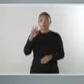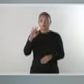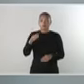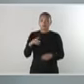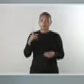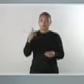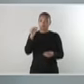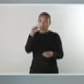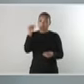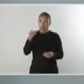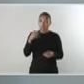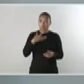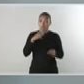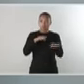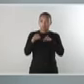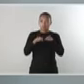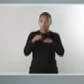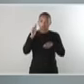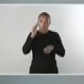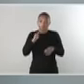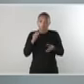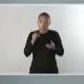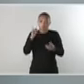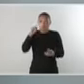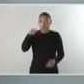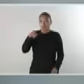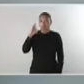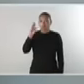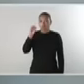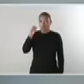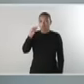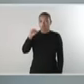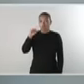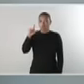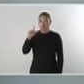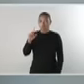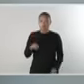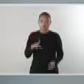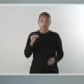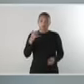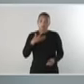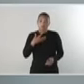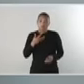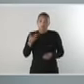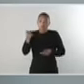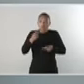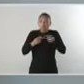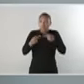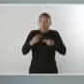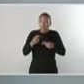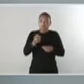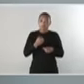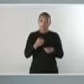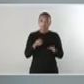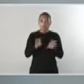vive del trabajo informal sin prestaciones sin seguridad